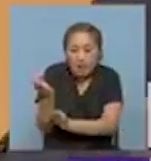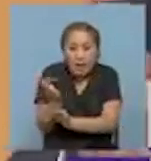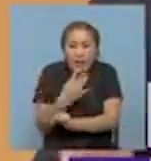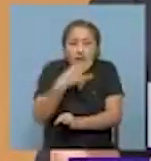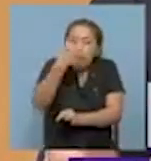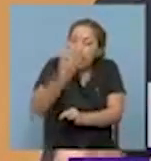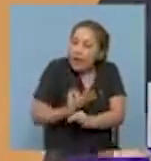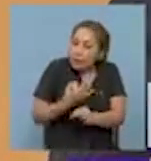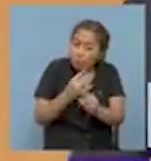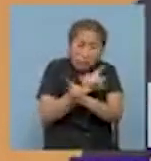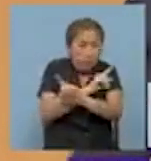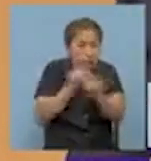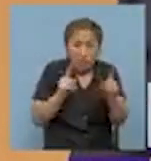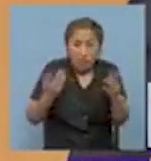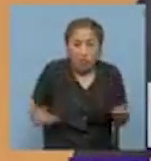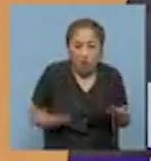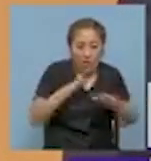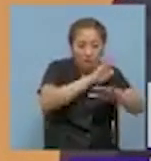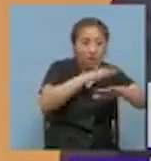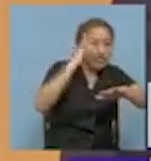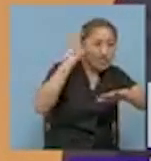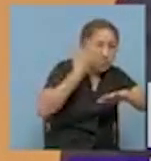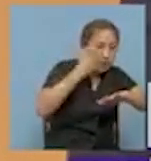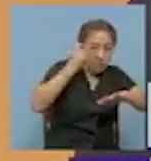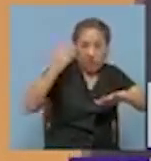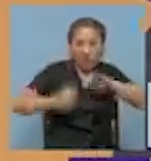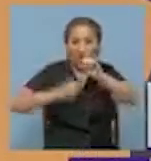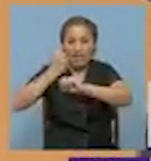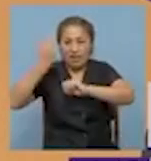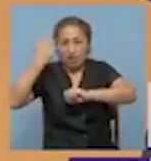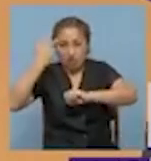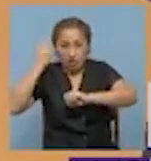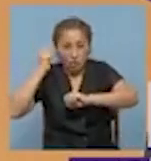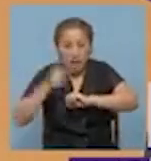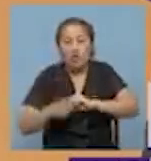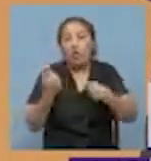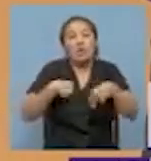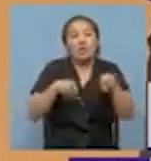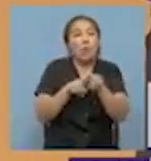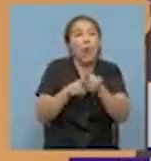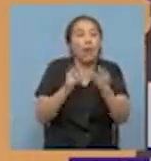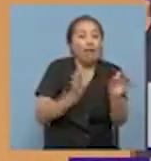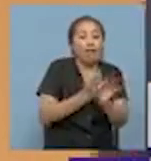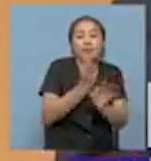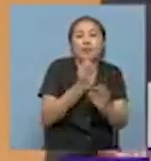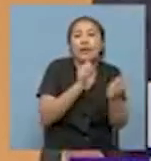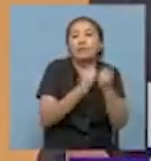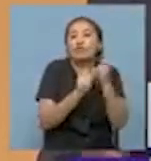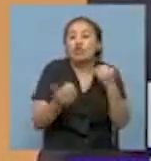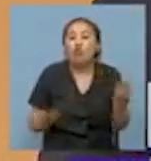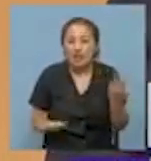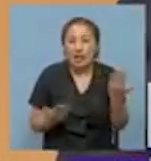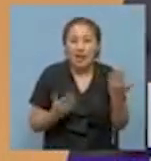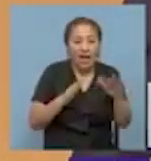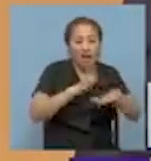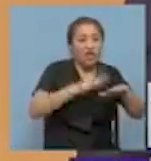5 y 18 años es lo que decimos nosotros es lo mismo que si vos le enseñara su historia a los chicos de entre 5 y 18 años